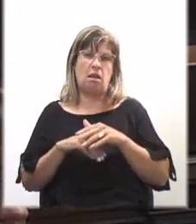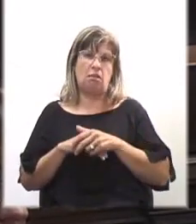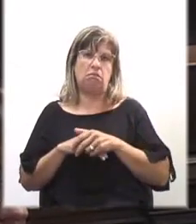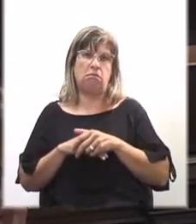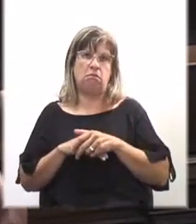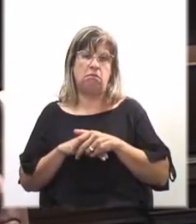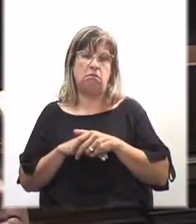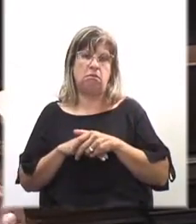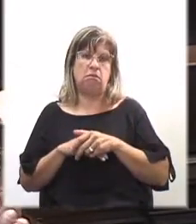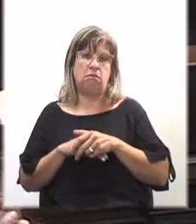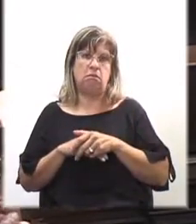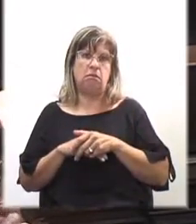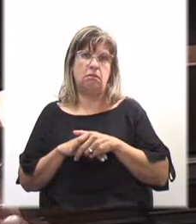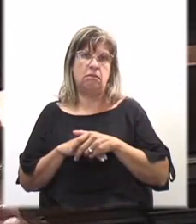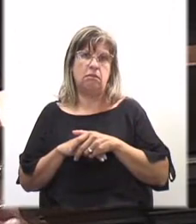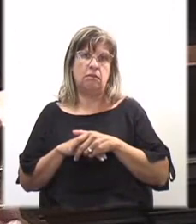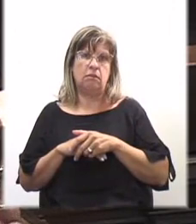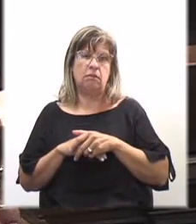aún.